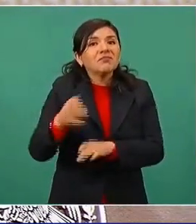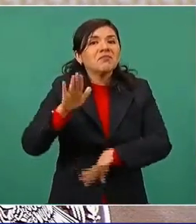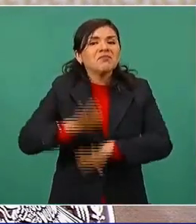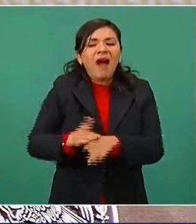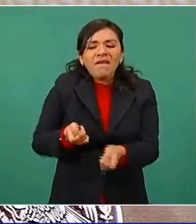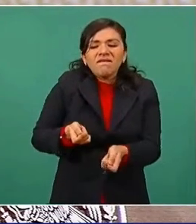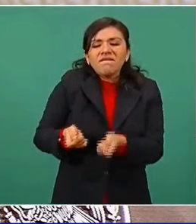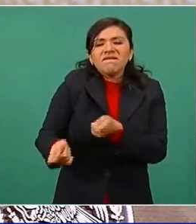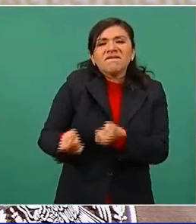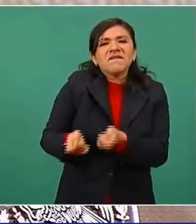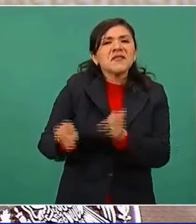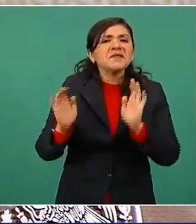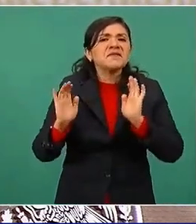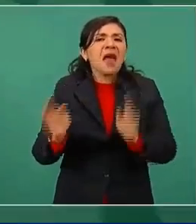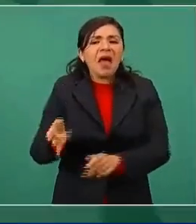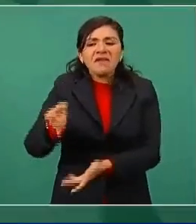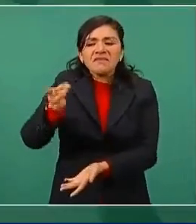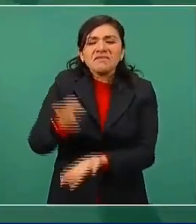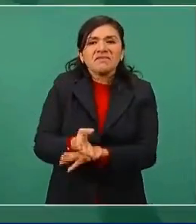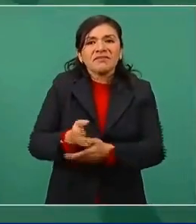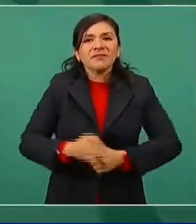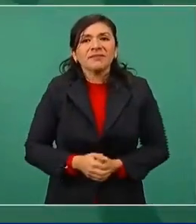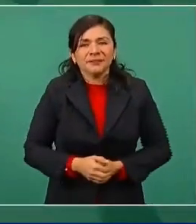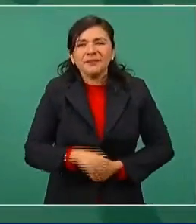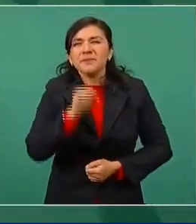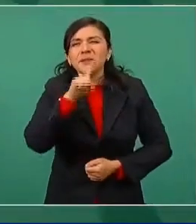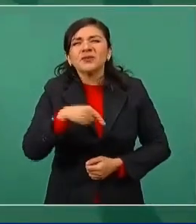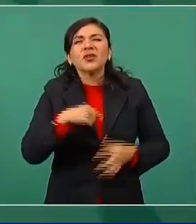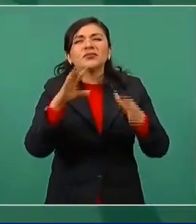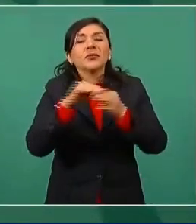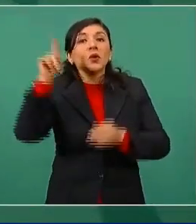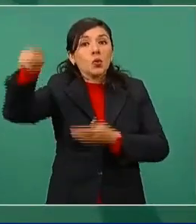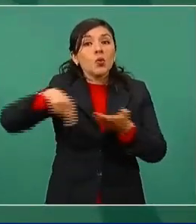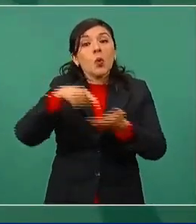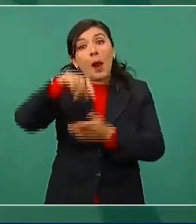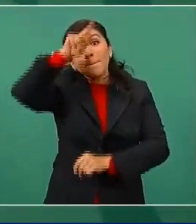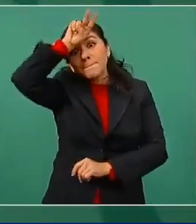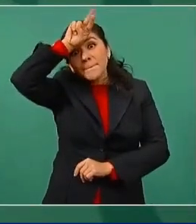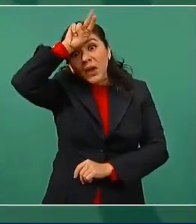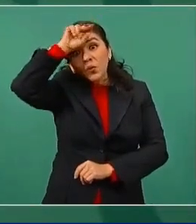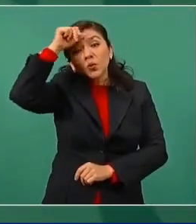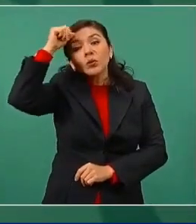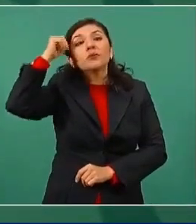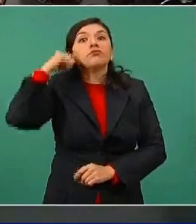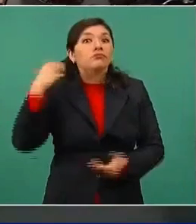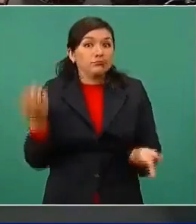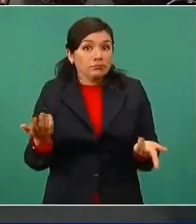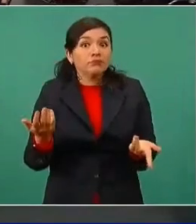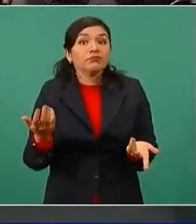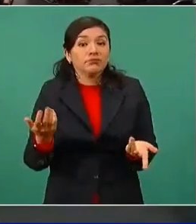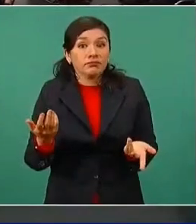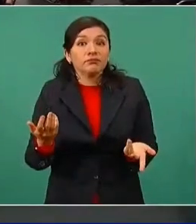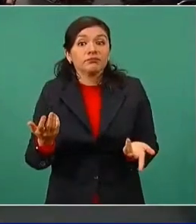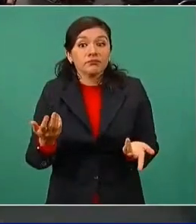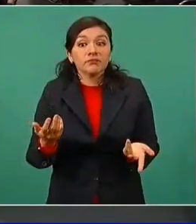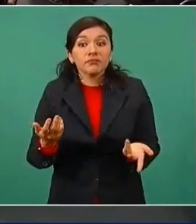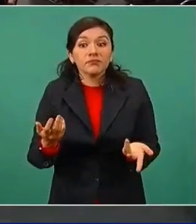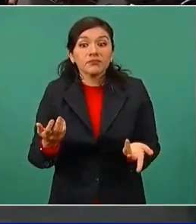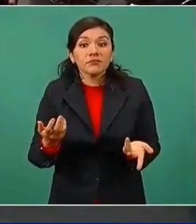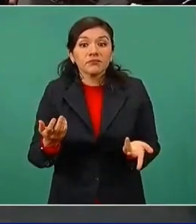dominar. Les comentaba yo también lo del Perú, más que aquí